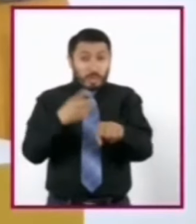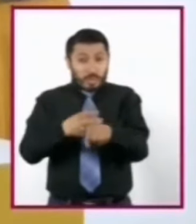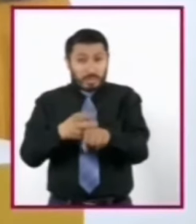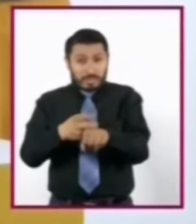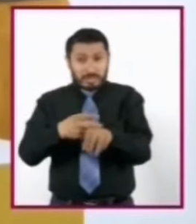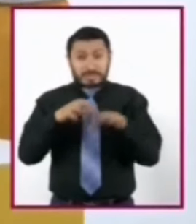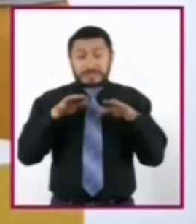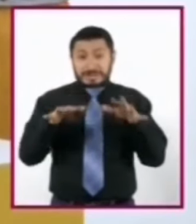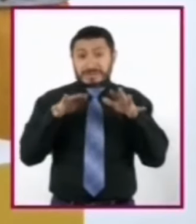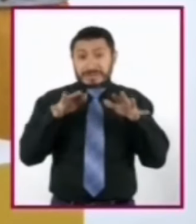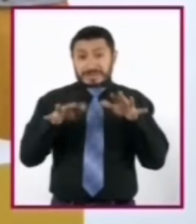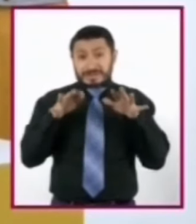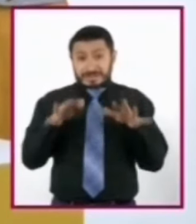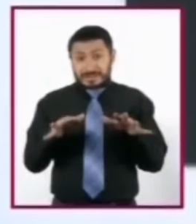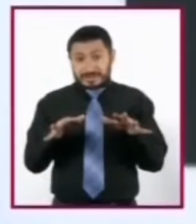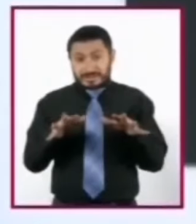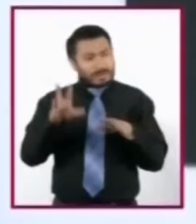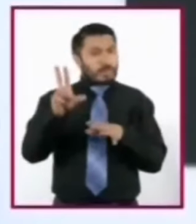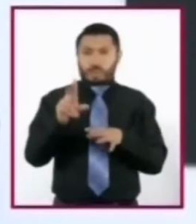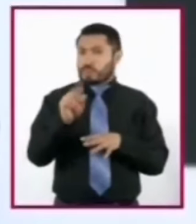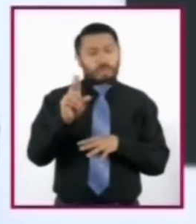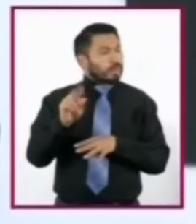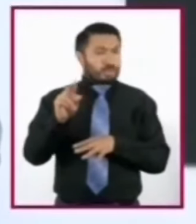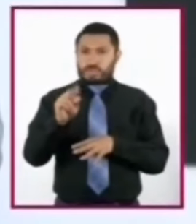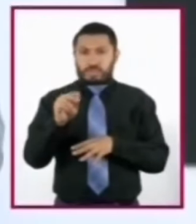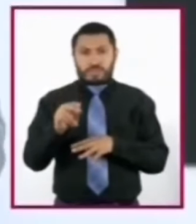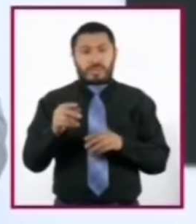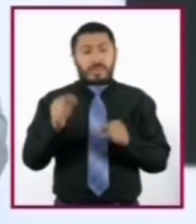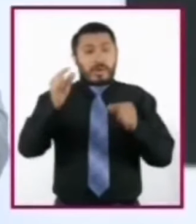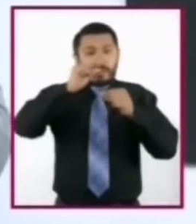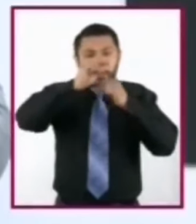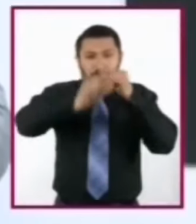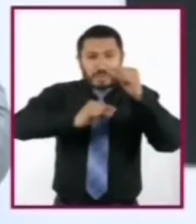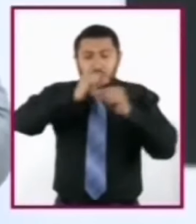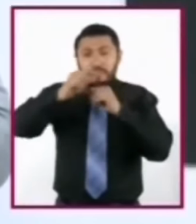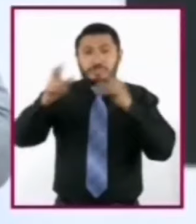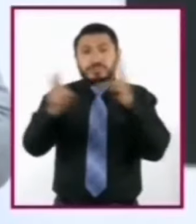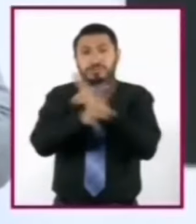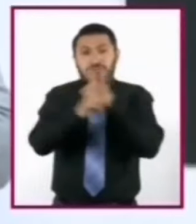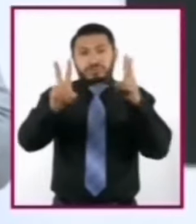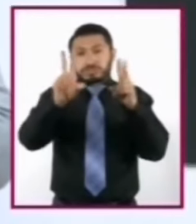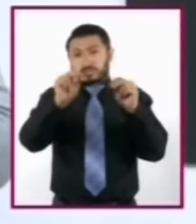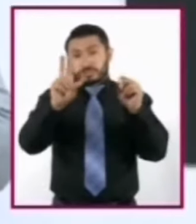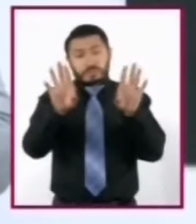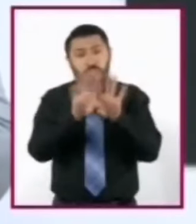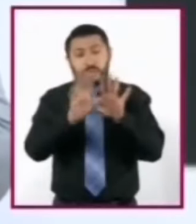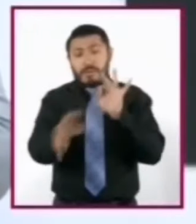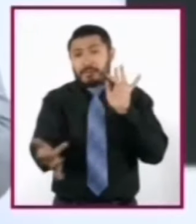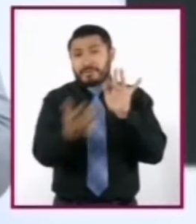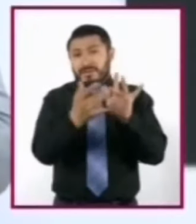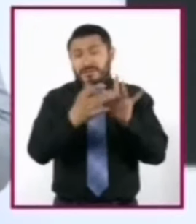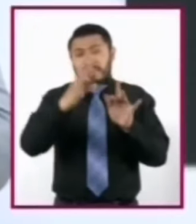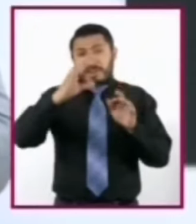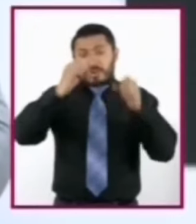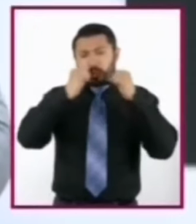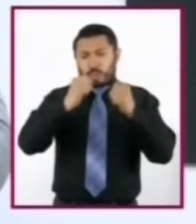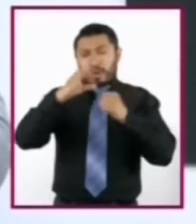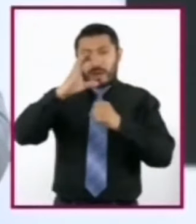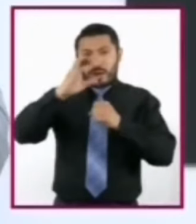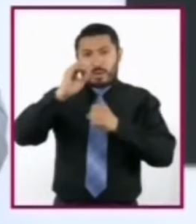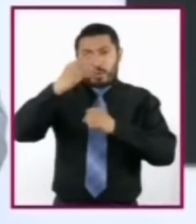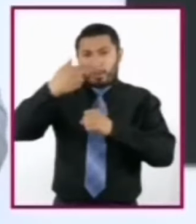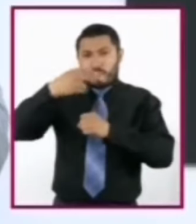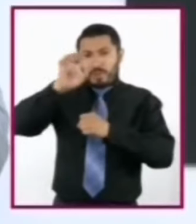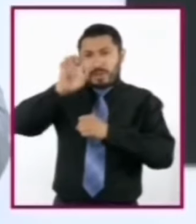¿Vibran? No. Las partículas del aire no están ligadas por fuerzas de cohesión. De